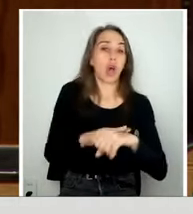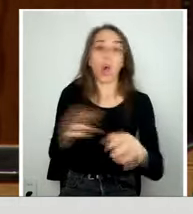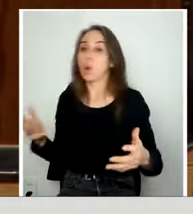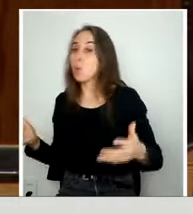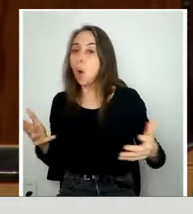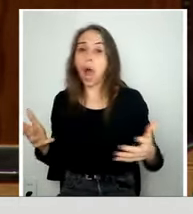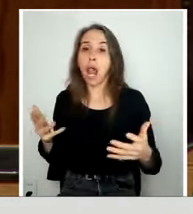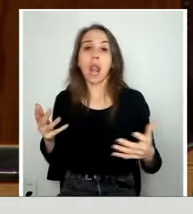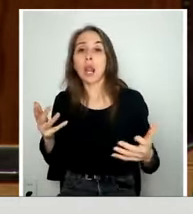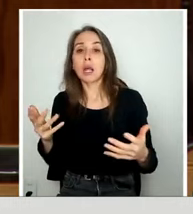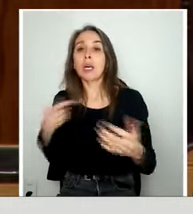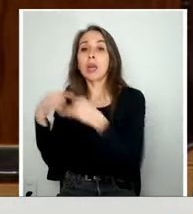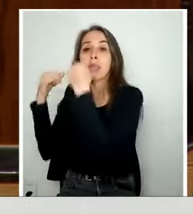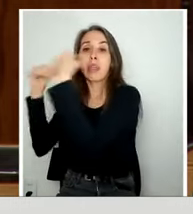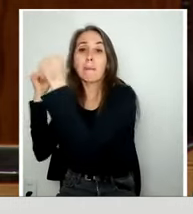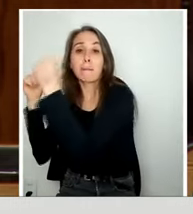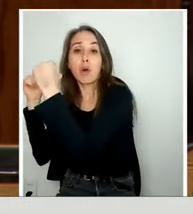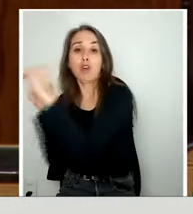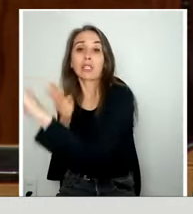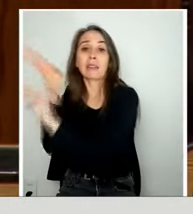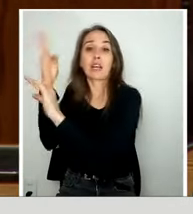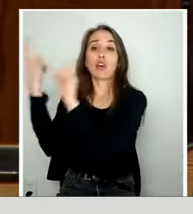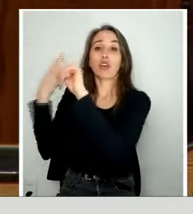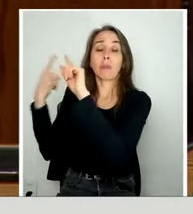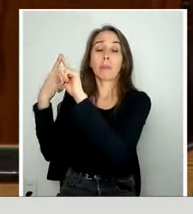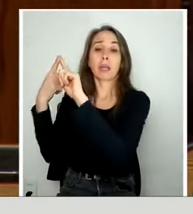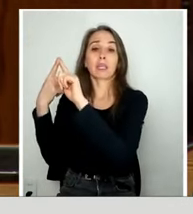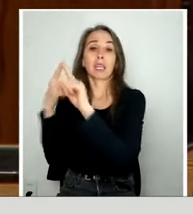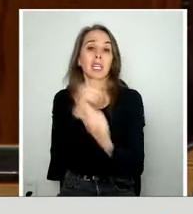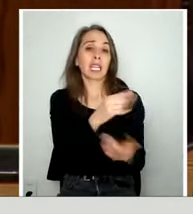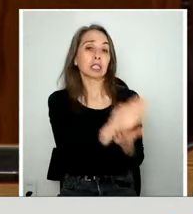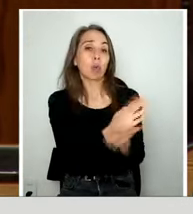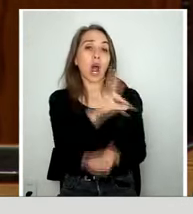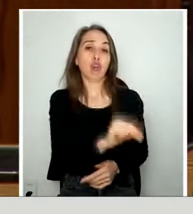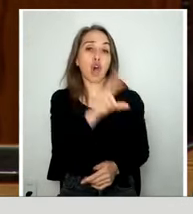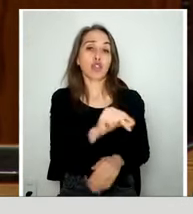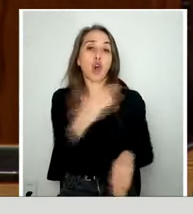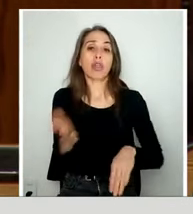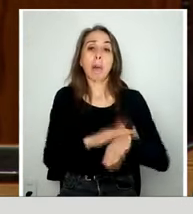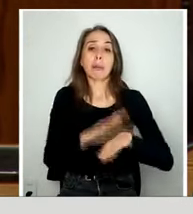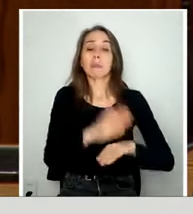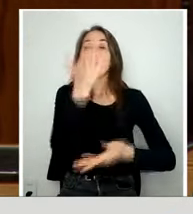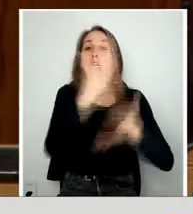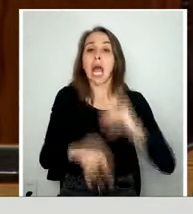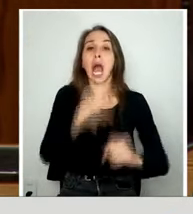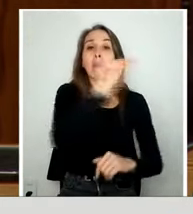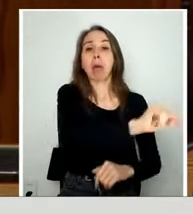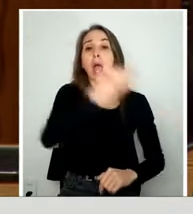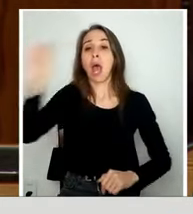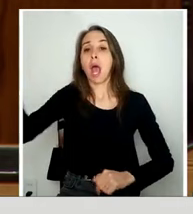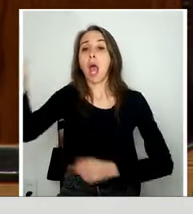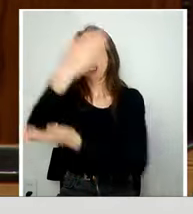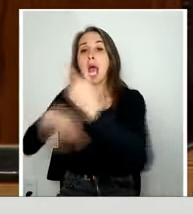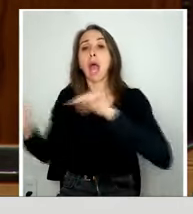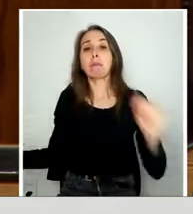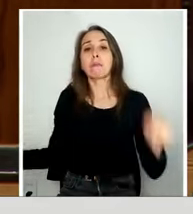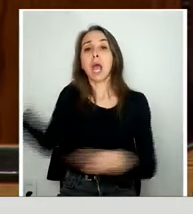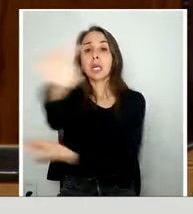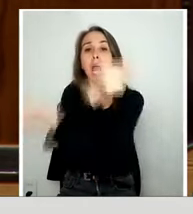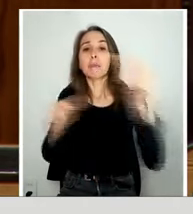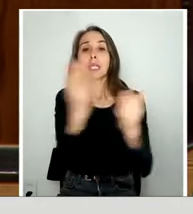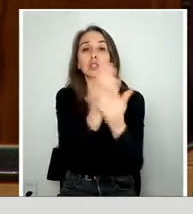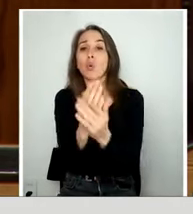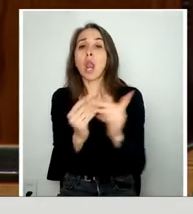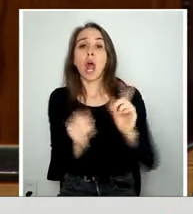deportivo tengan que cambiarse de colegio de forma permanente tratando de encontrar una mejor alternativa que